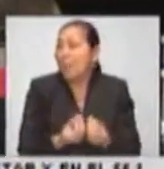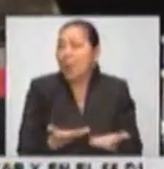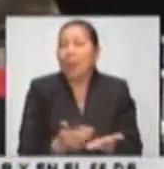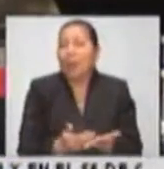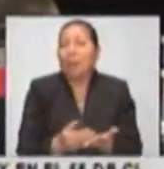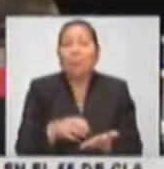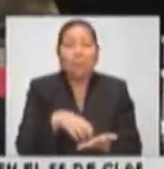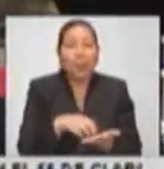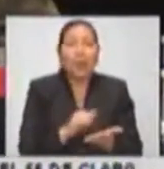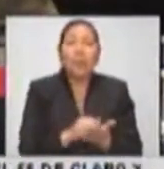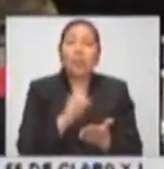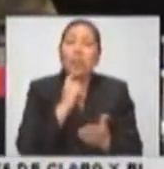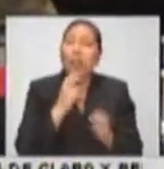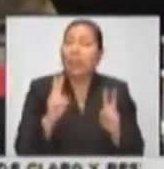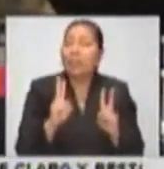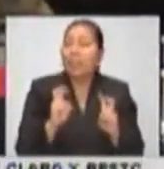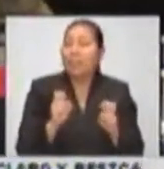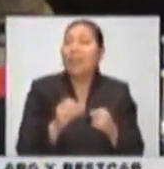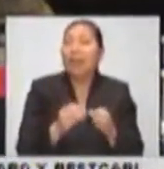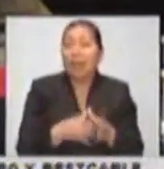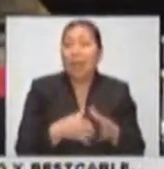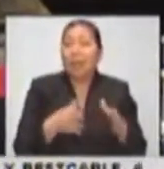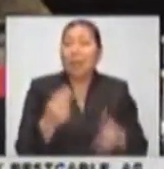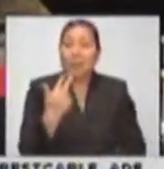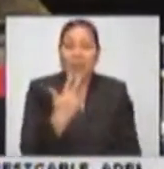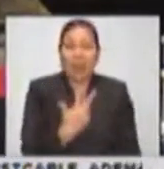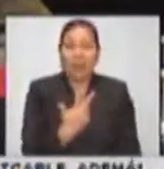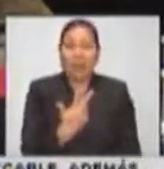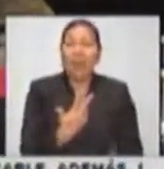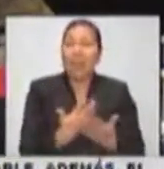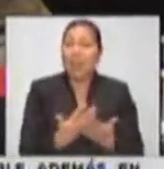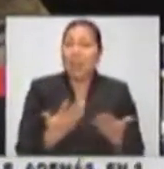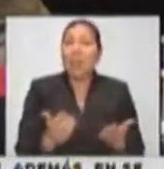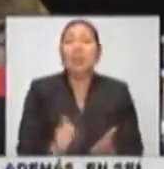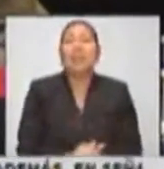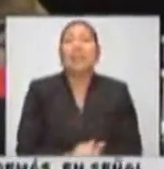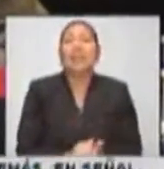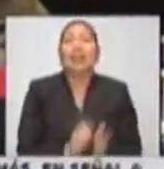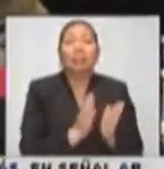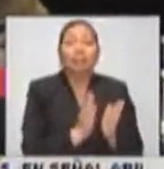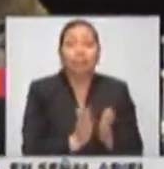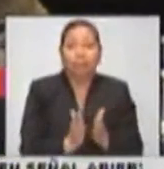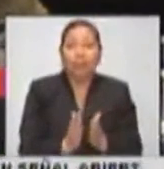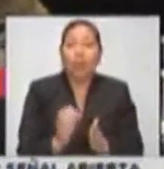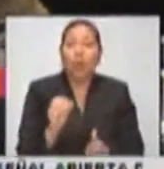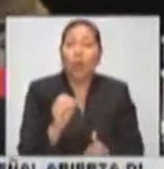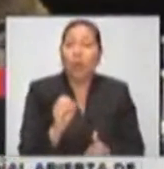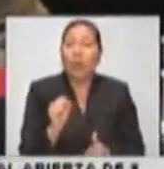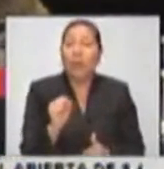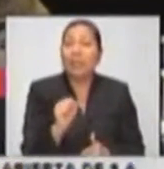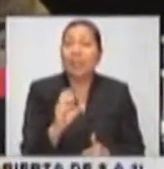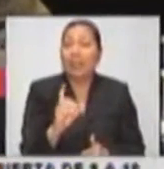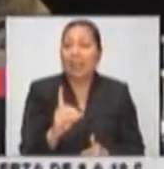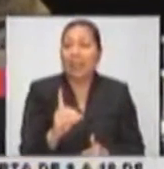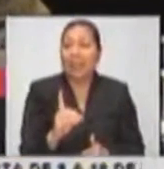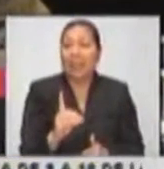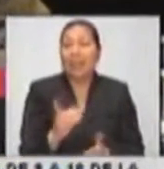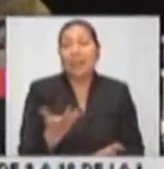poblacional. Son temas enormes y creo que los tres elementos de organización de la OECD nos permiten eso.